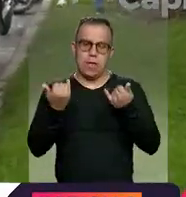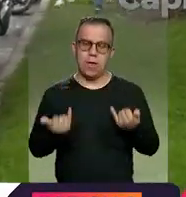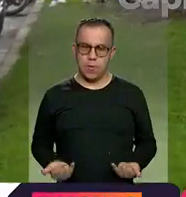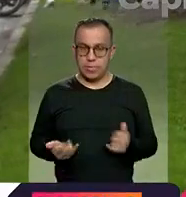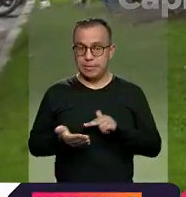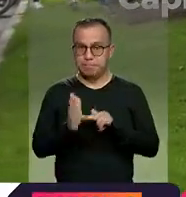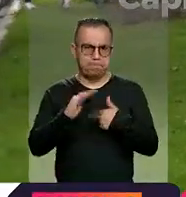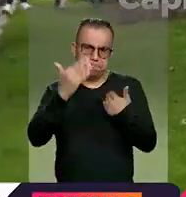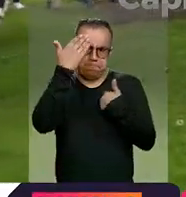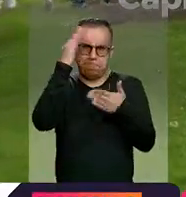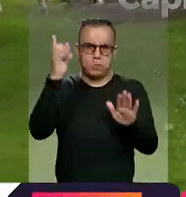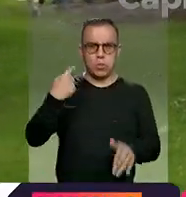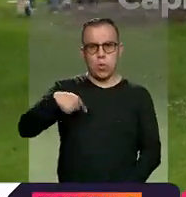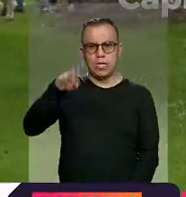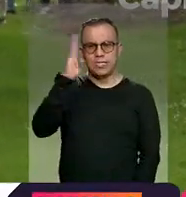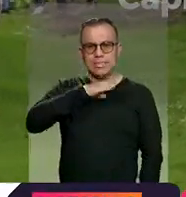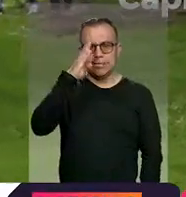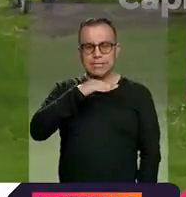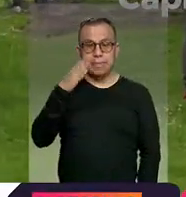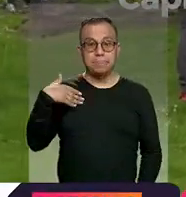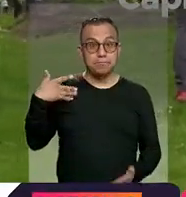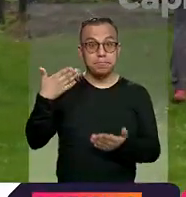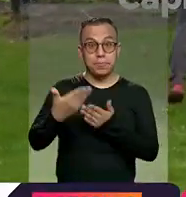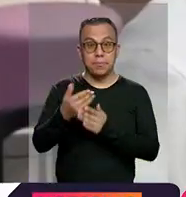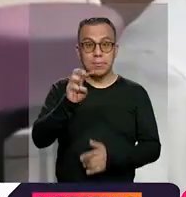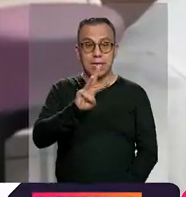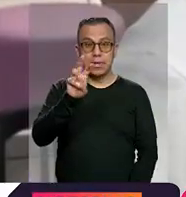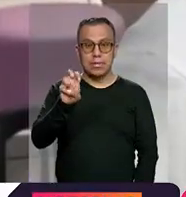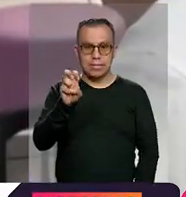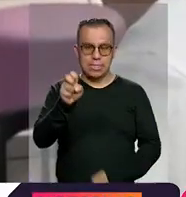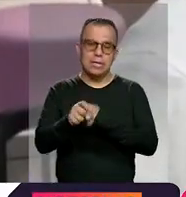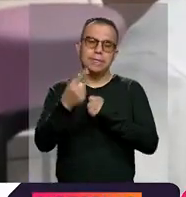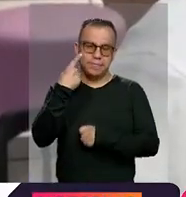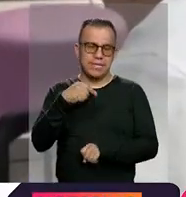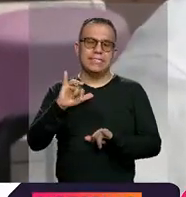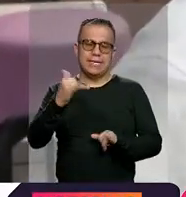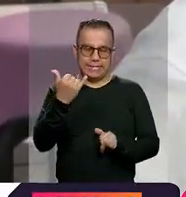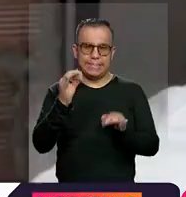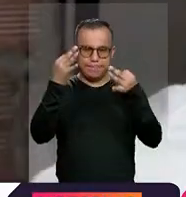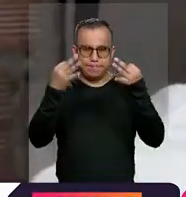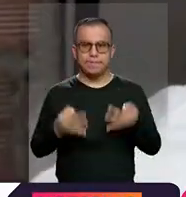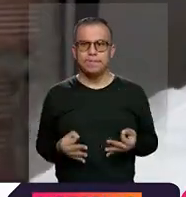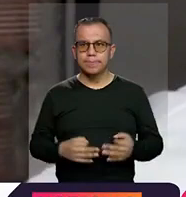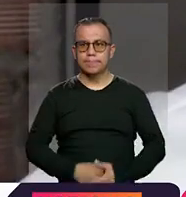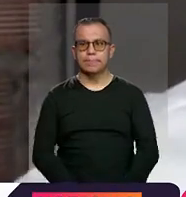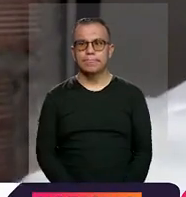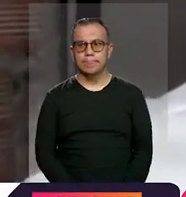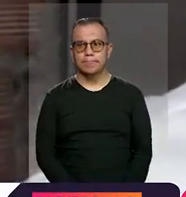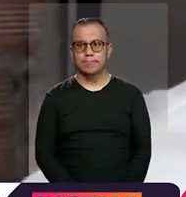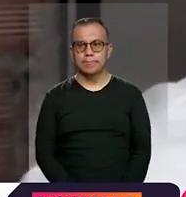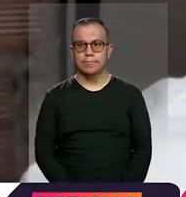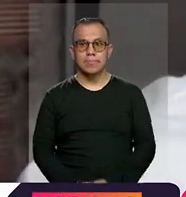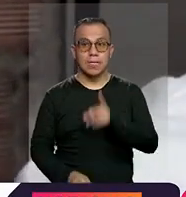tanto, descartaron que fuera Duván. 37 días después, su madre confirmó que sí era. Se fue para la protesta.